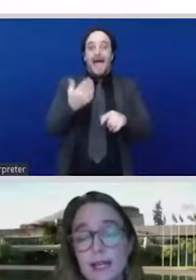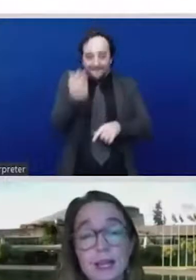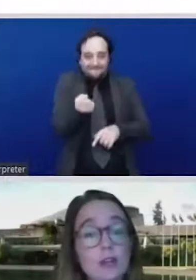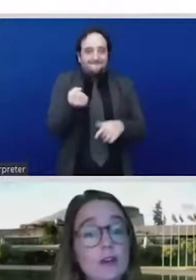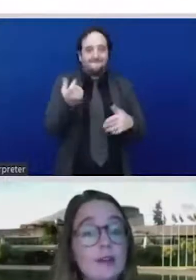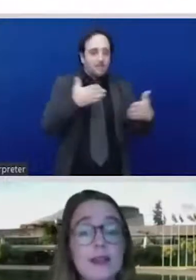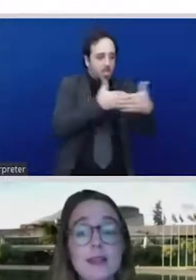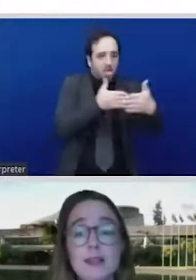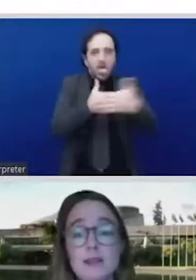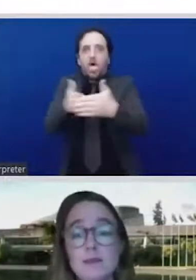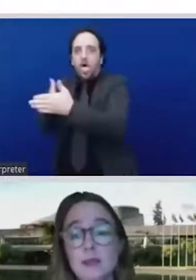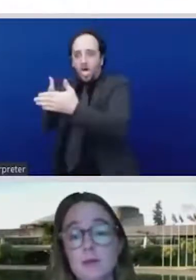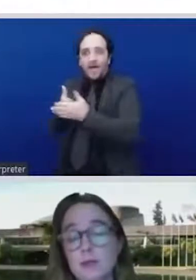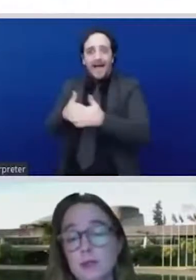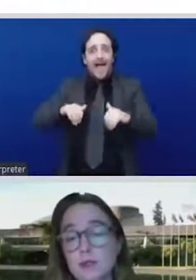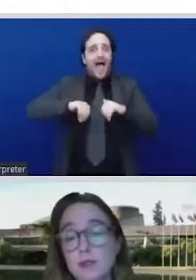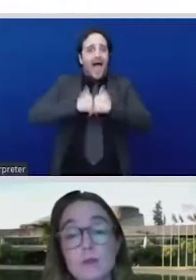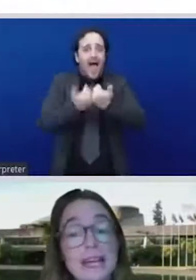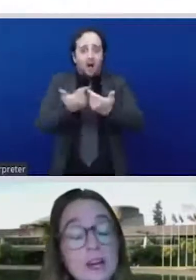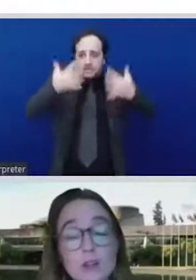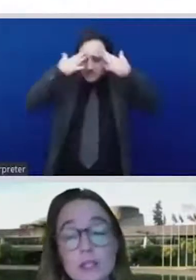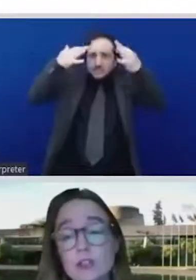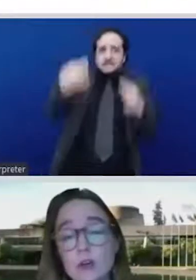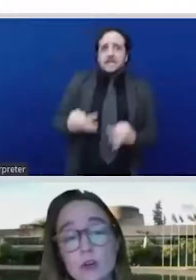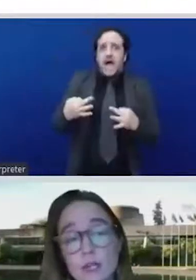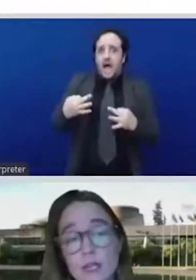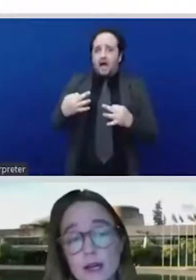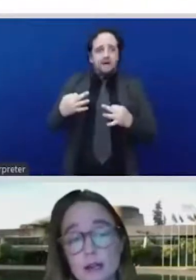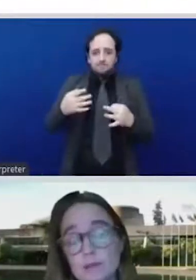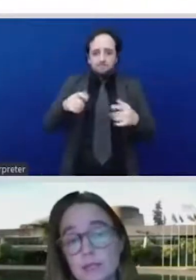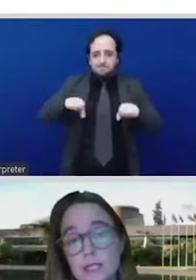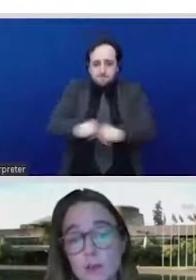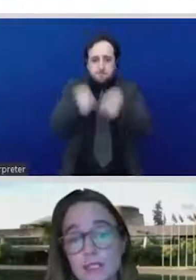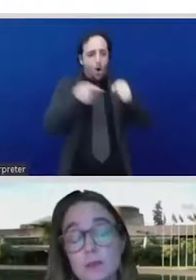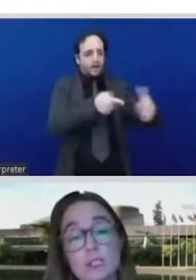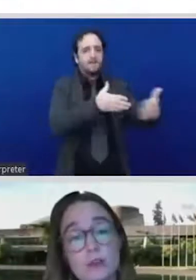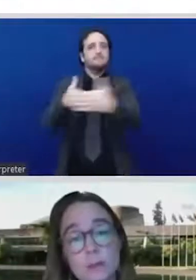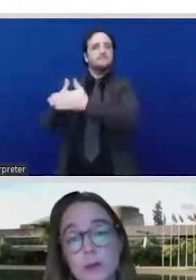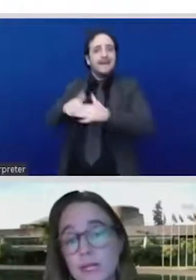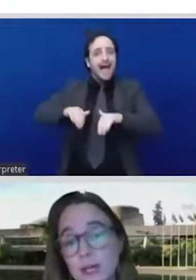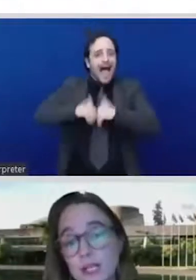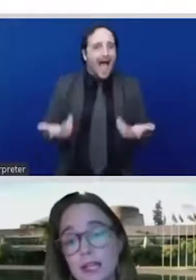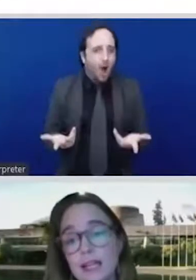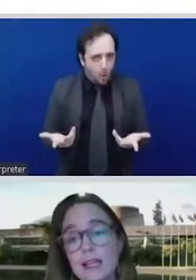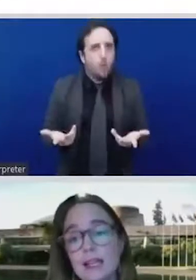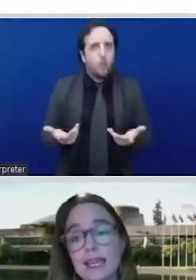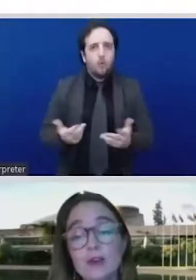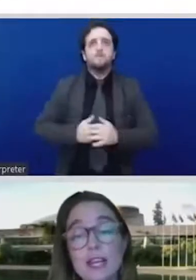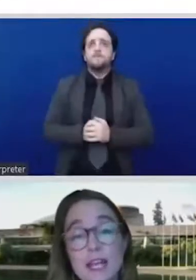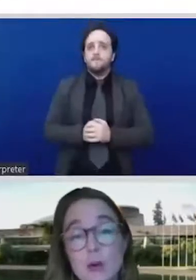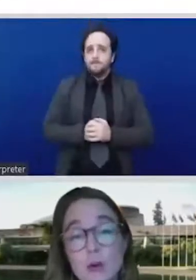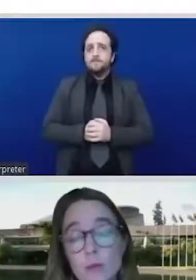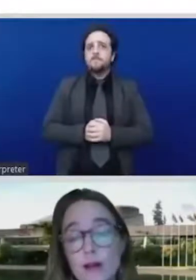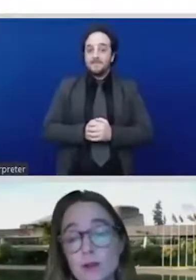En la región, además de suceder una gran contracción económica, 7,7% del PBI a nivel regional, esto ha